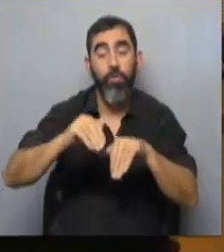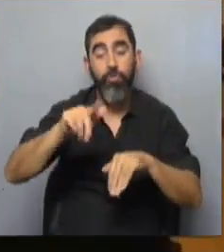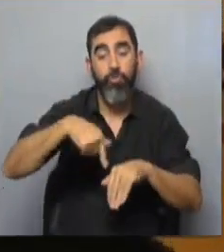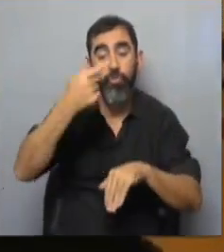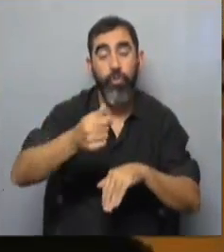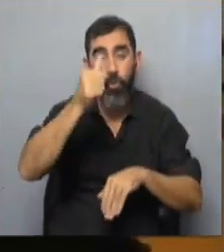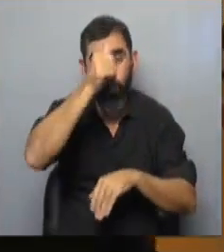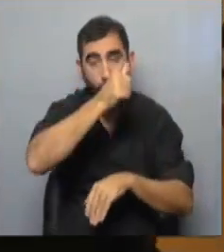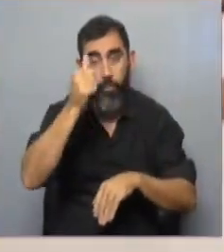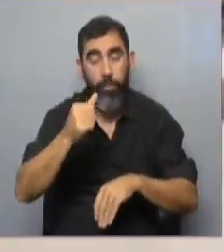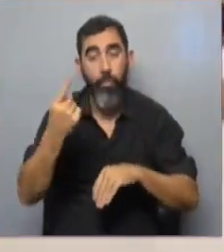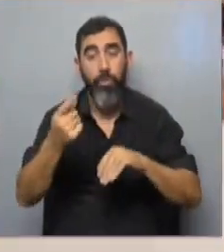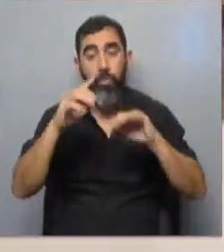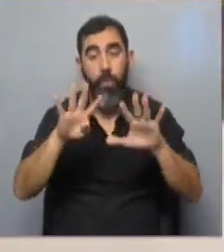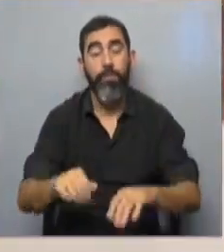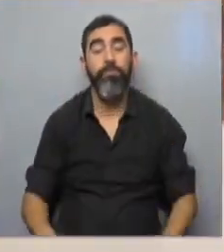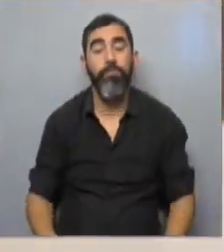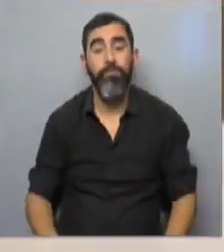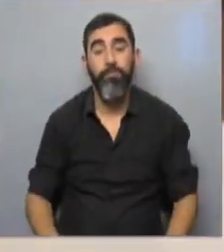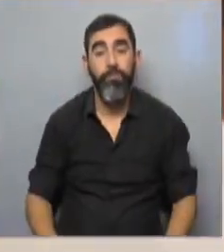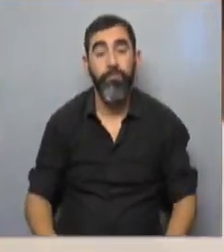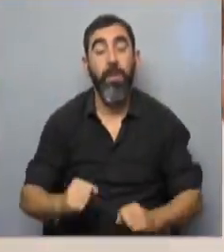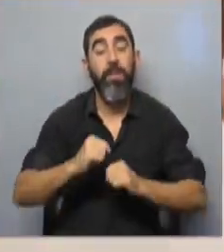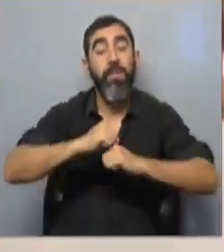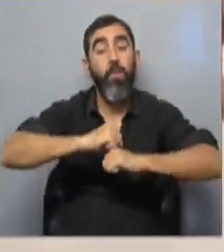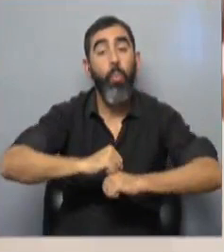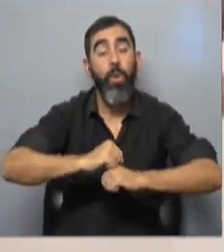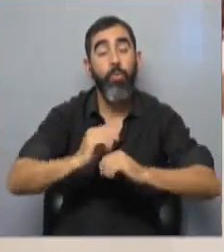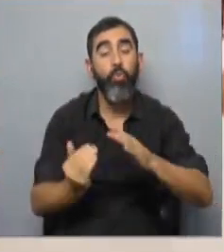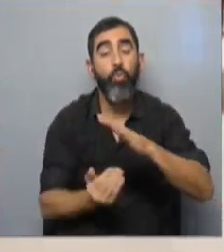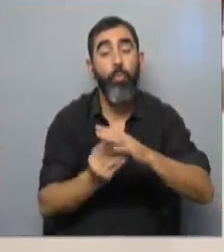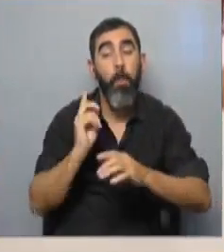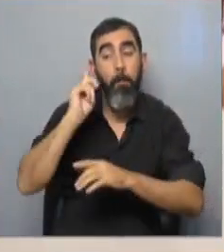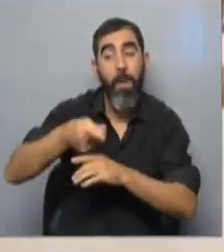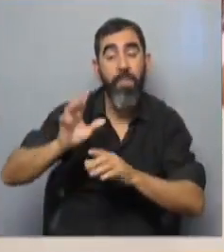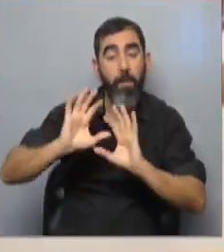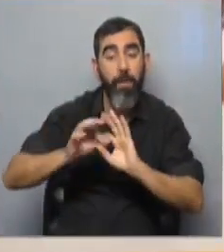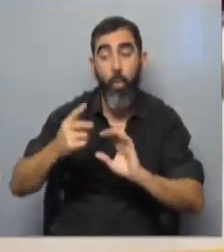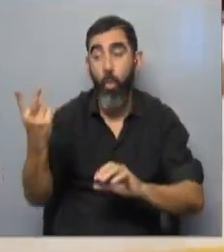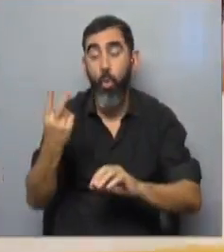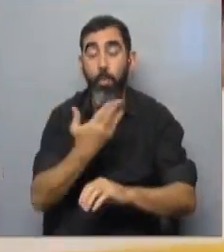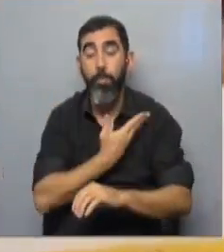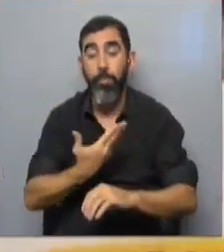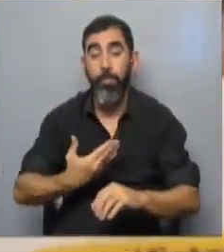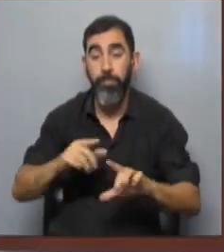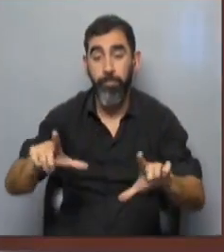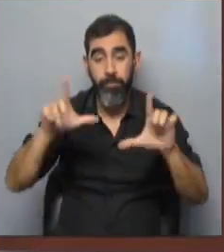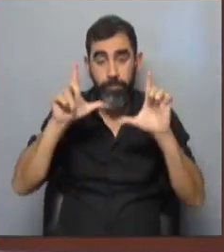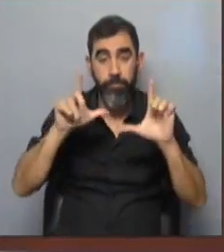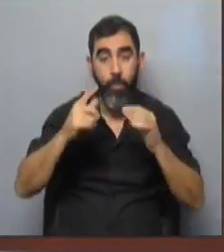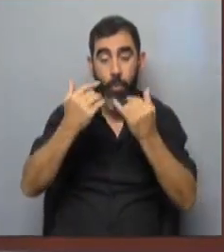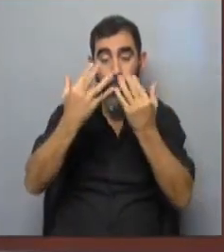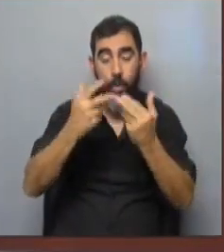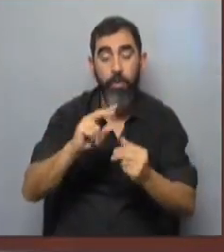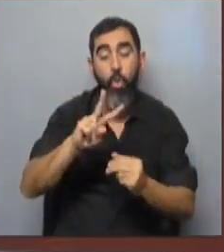elecciones presidenciales de este domingo 19, luego que el Tribunal Superior de Bogotá ordenara el miércoles a los presidenciales programar dentro de las